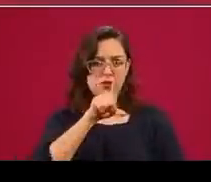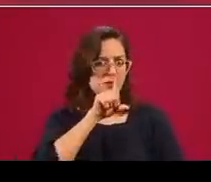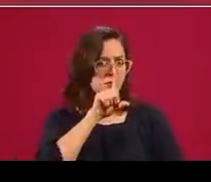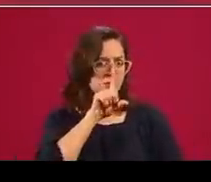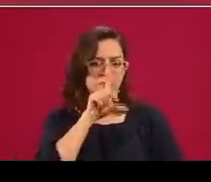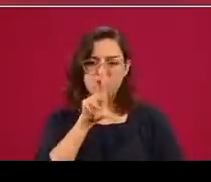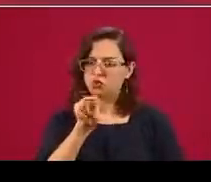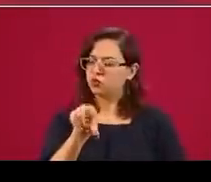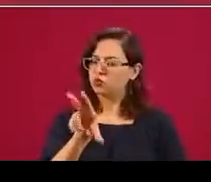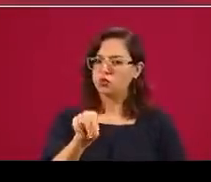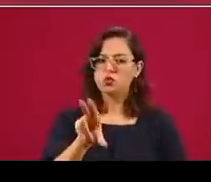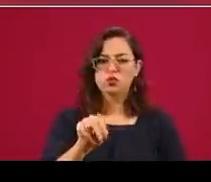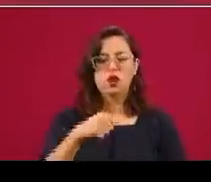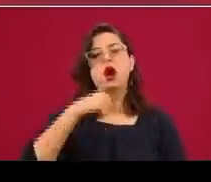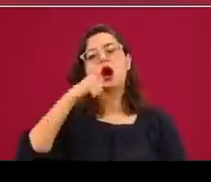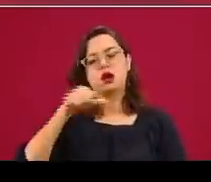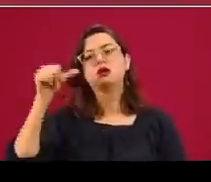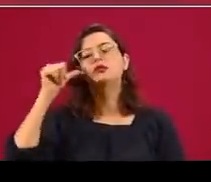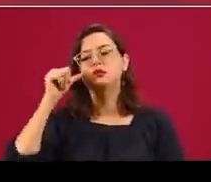expresé,